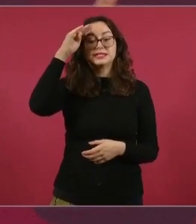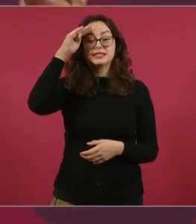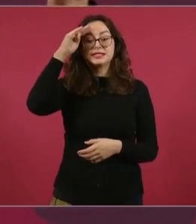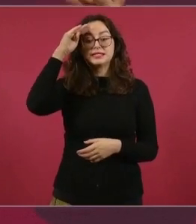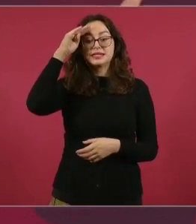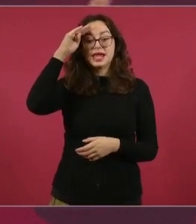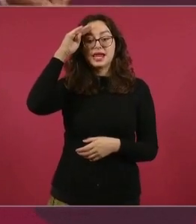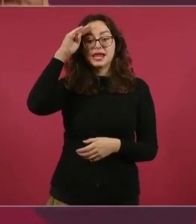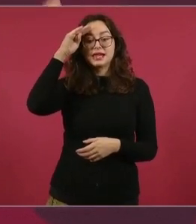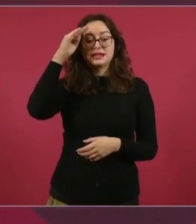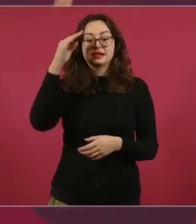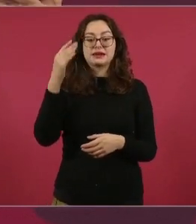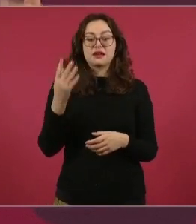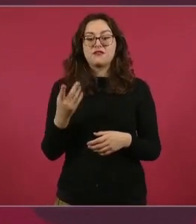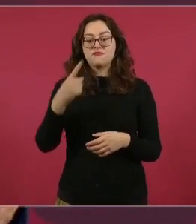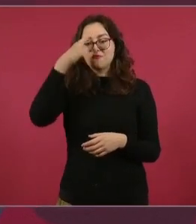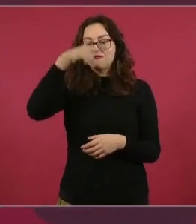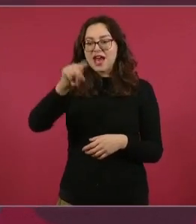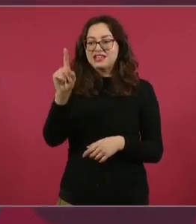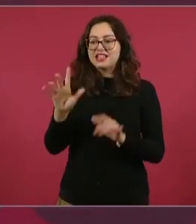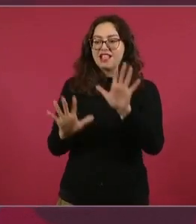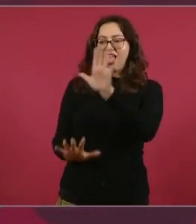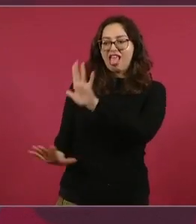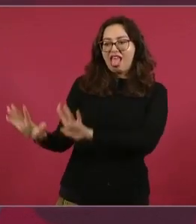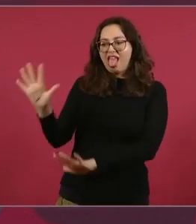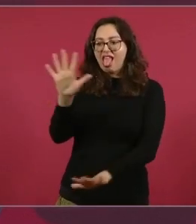iba a ser fácil, ¿no?, manipular.